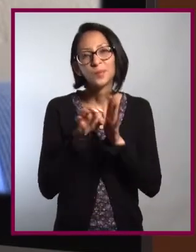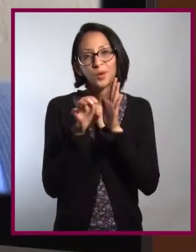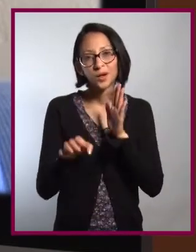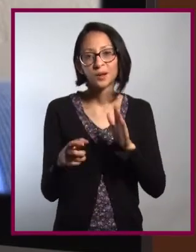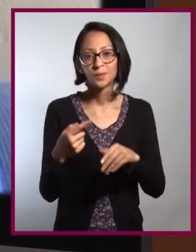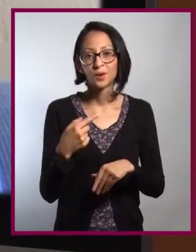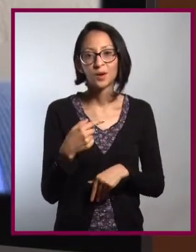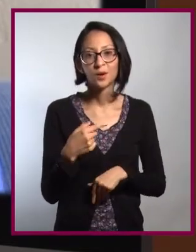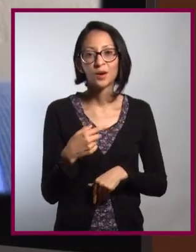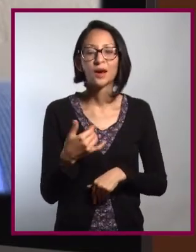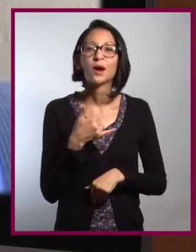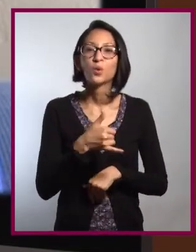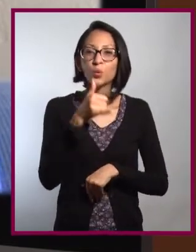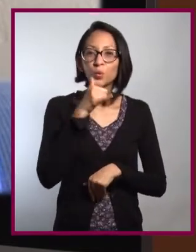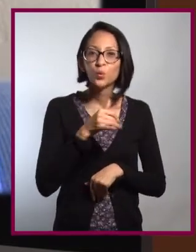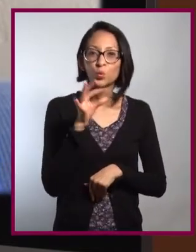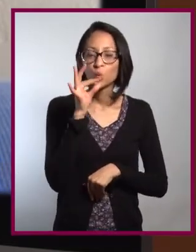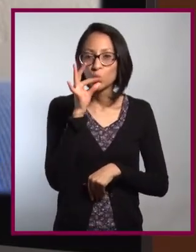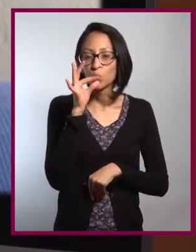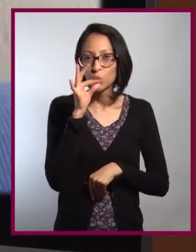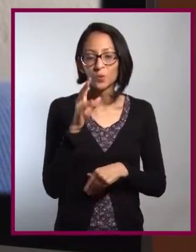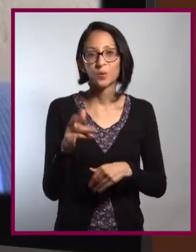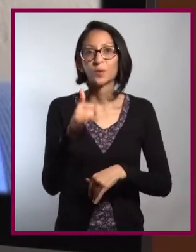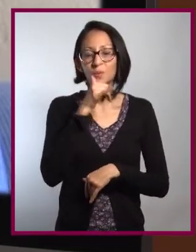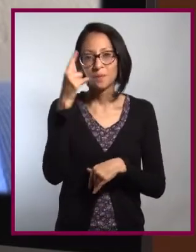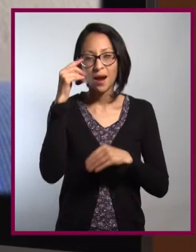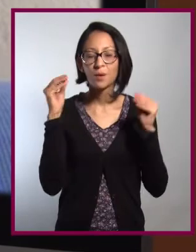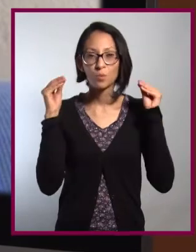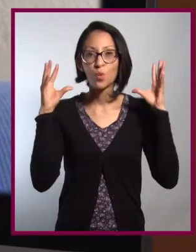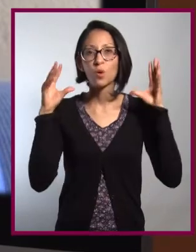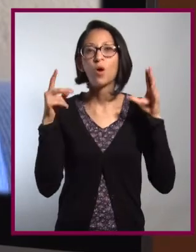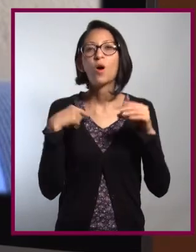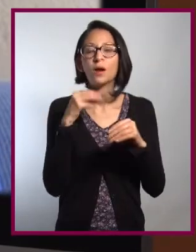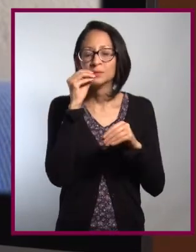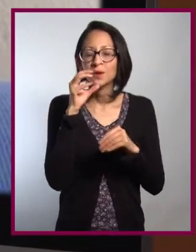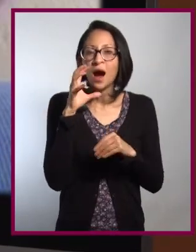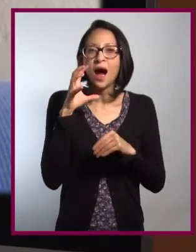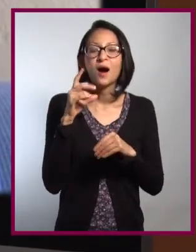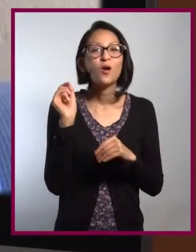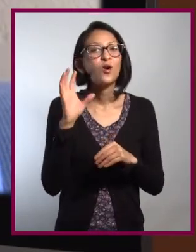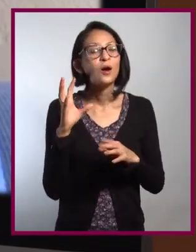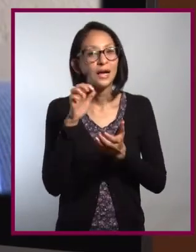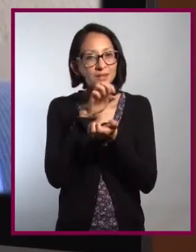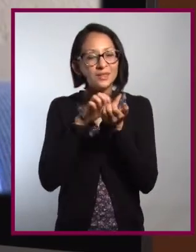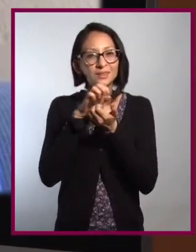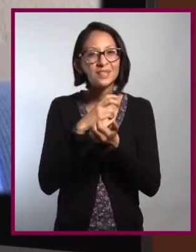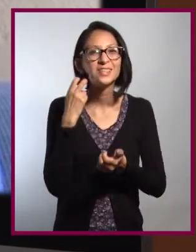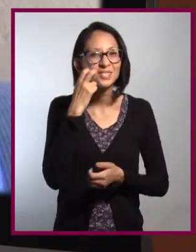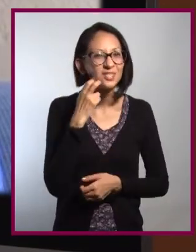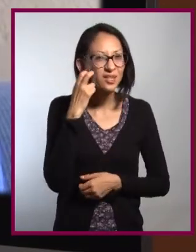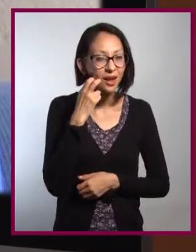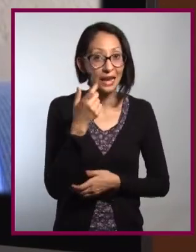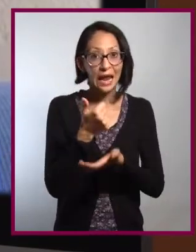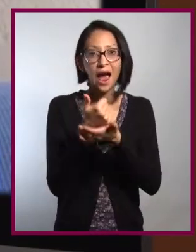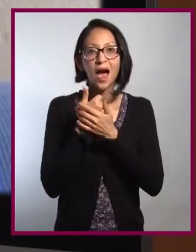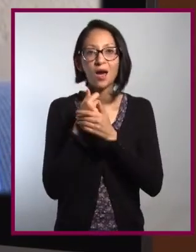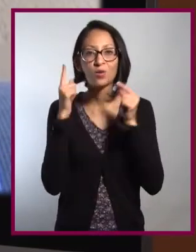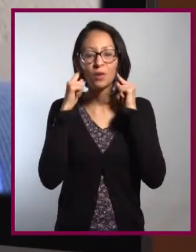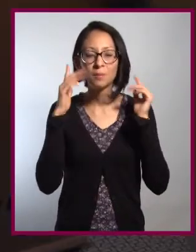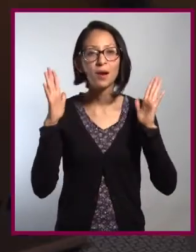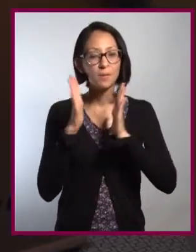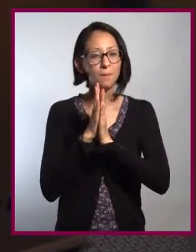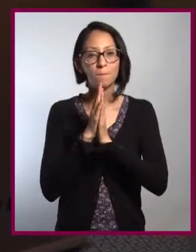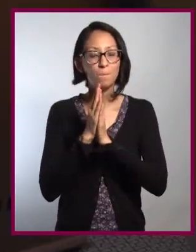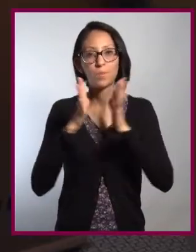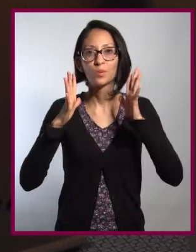beber líquidos con popote o bostezar o mascar chicle, que ayudan justamente a equilibrar las presiones dentro y fuera del oído,